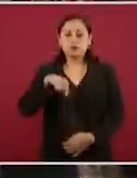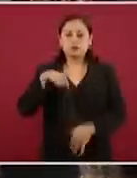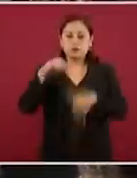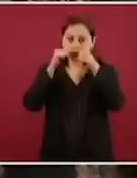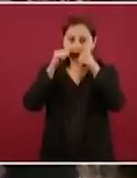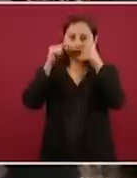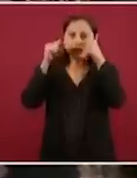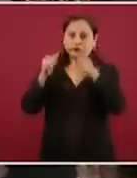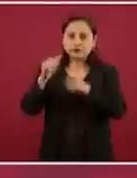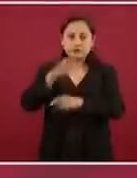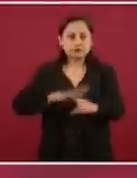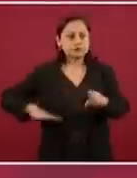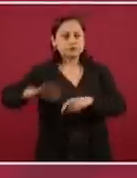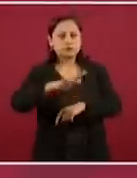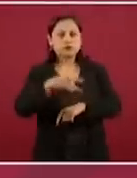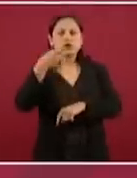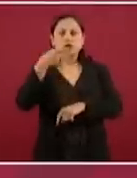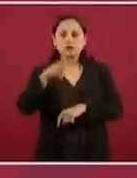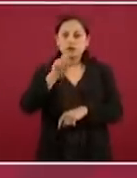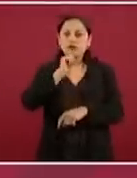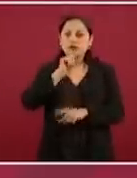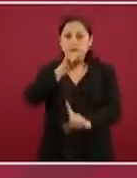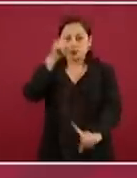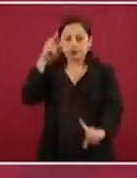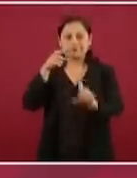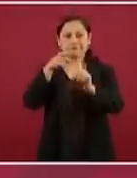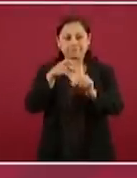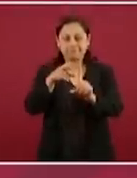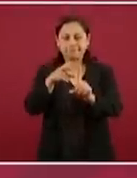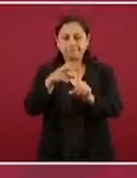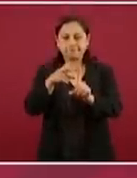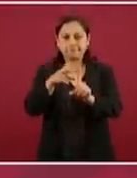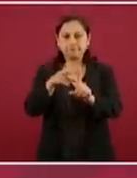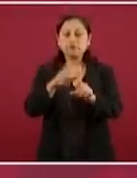¿no?, de importante para la gente